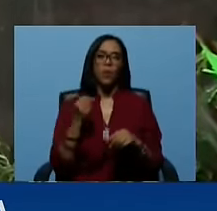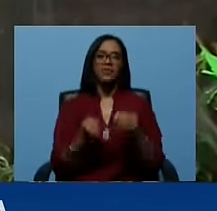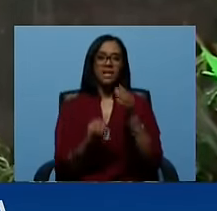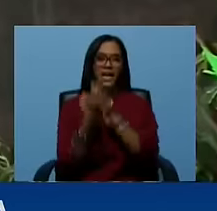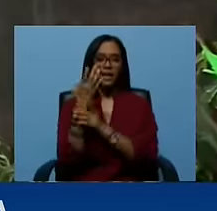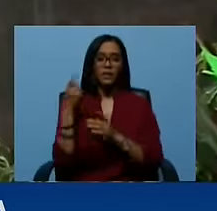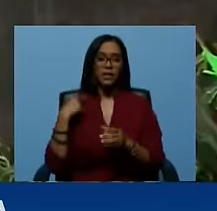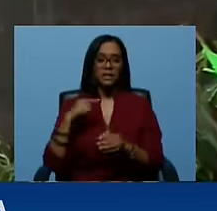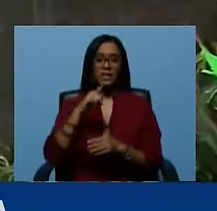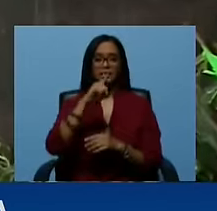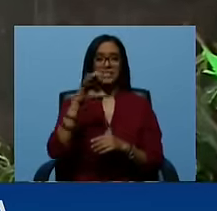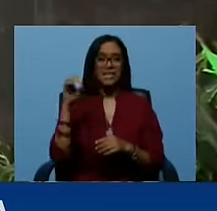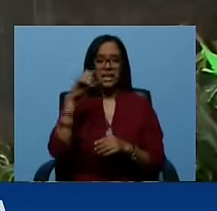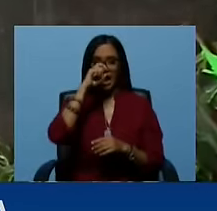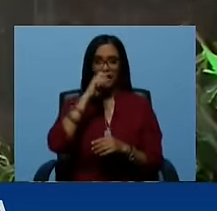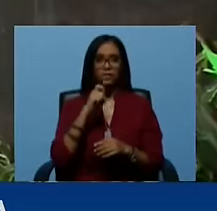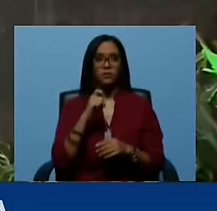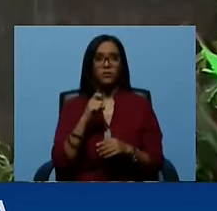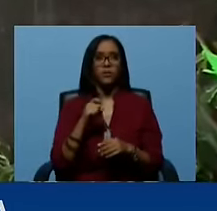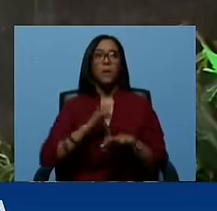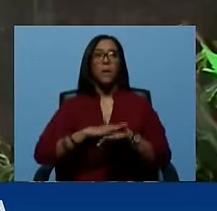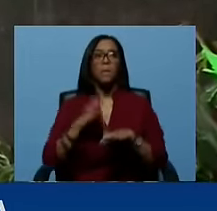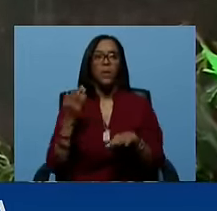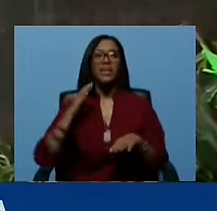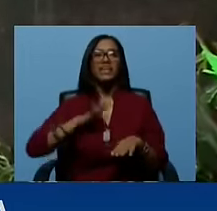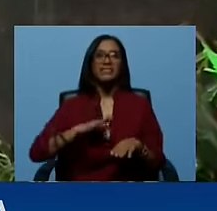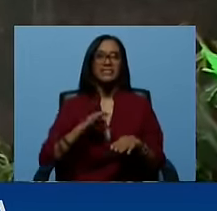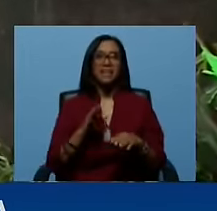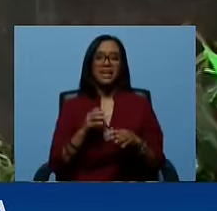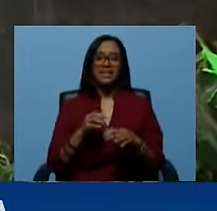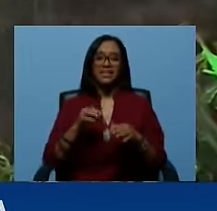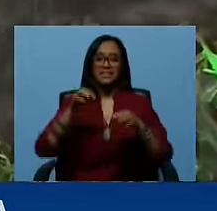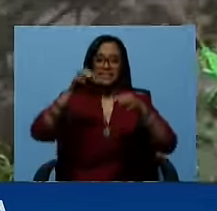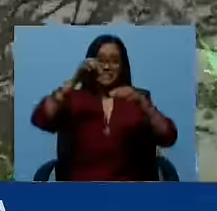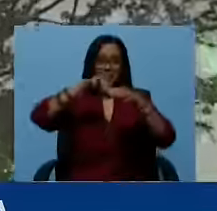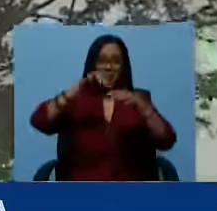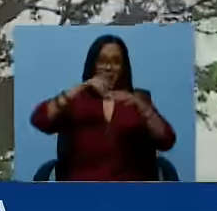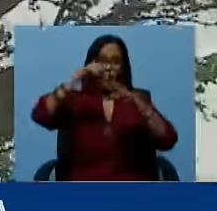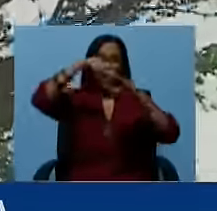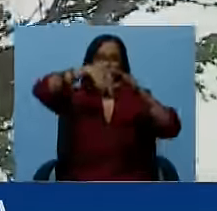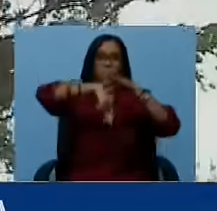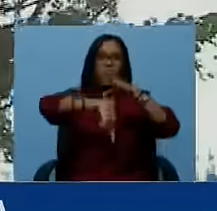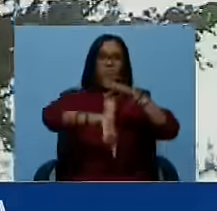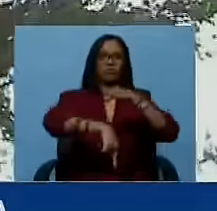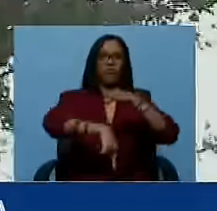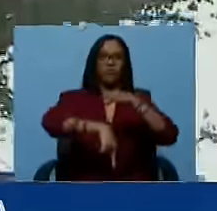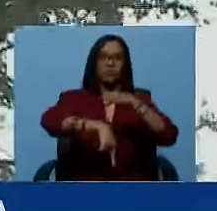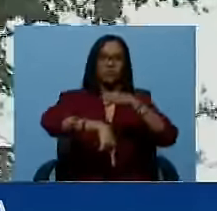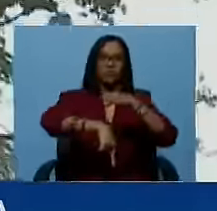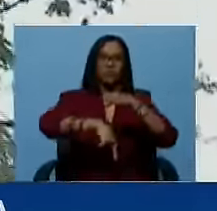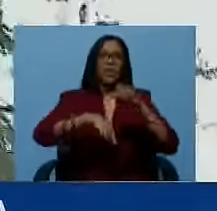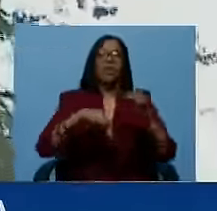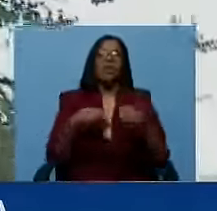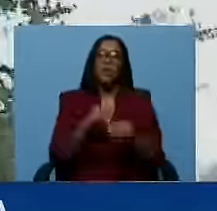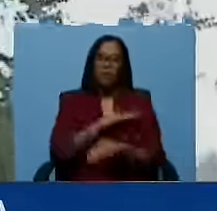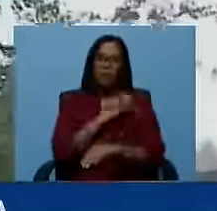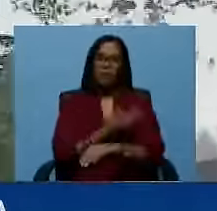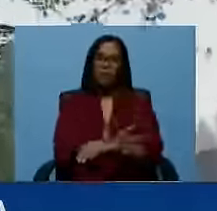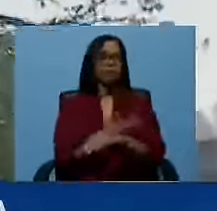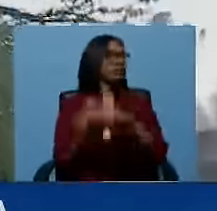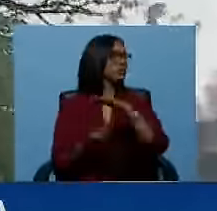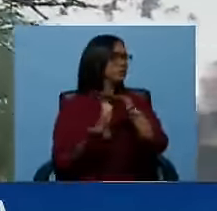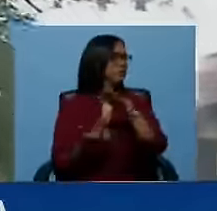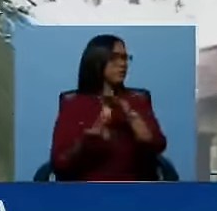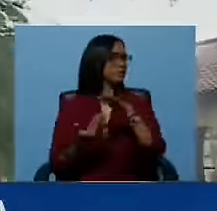ahí 100 años. Tiene 100 años porque está sembrado en la profundidad. Y por la fuerza de sus raíces